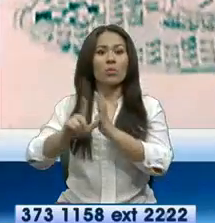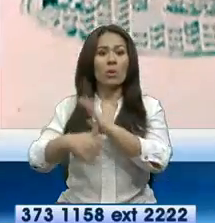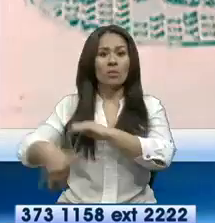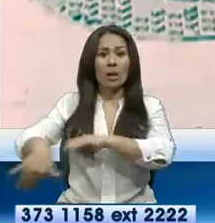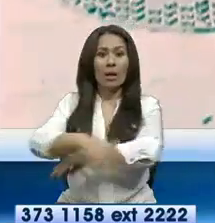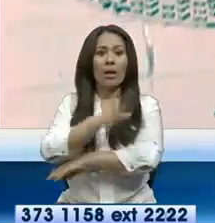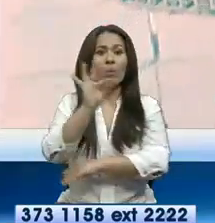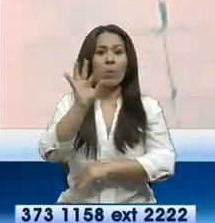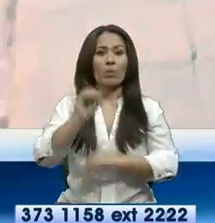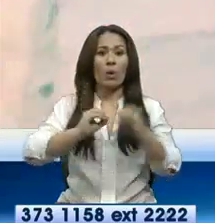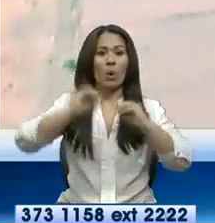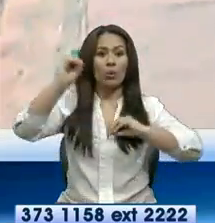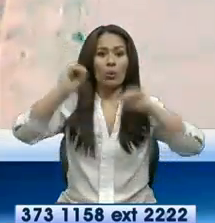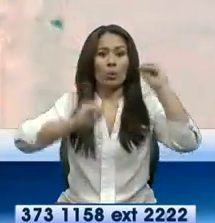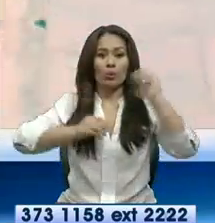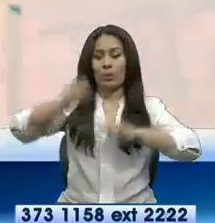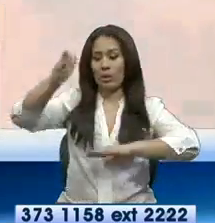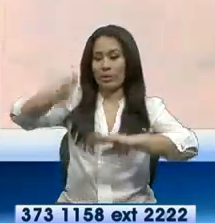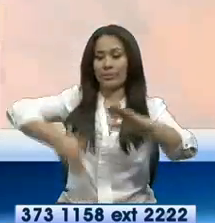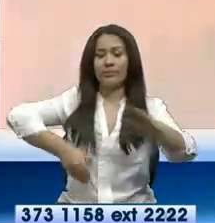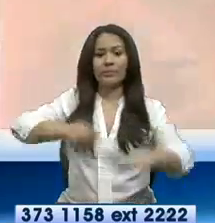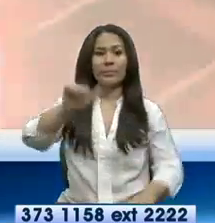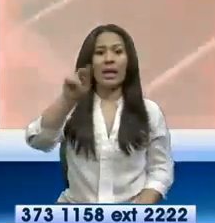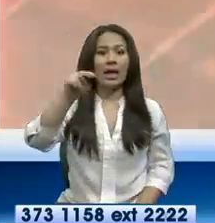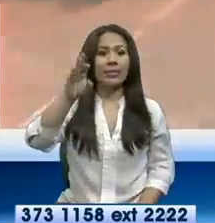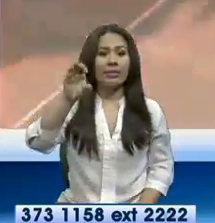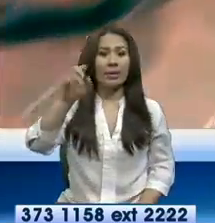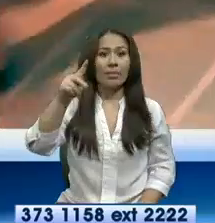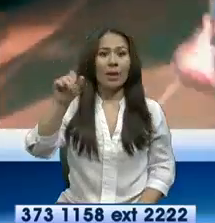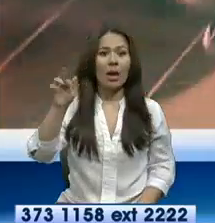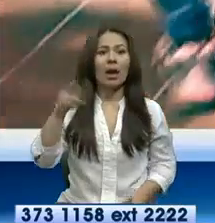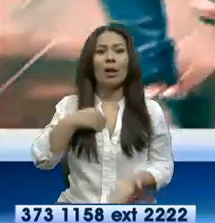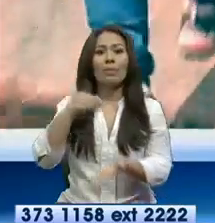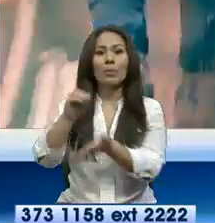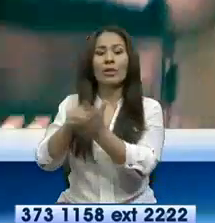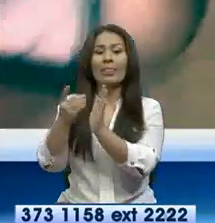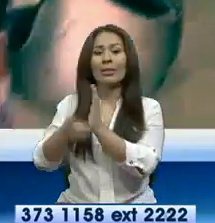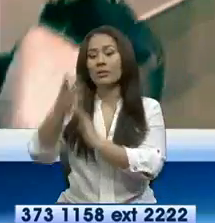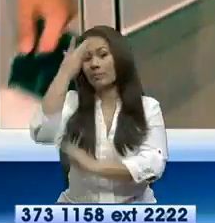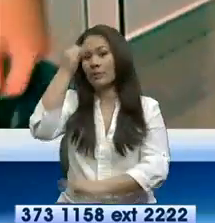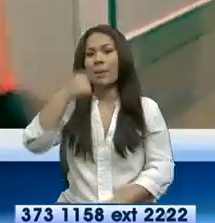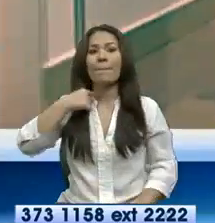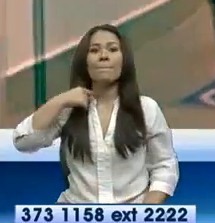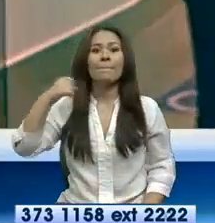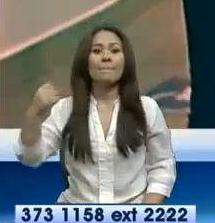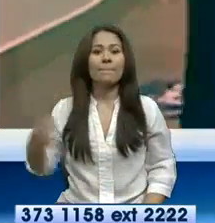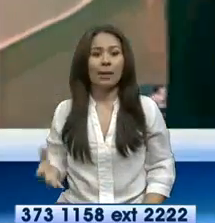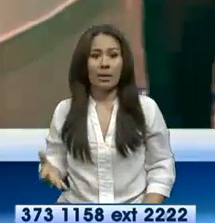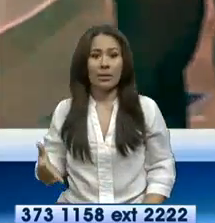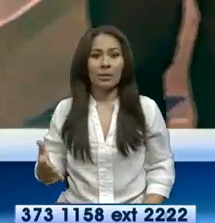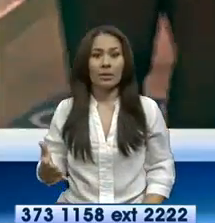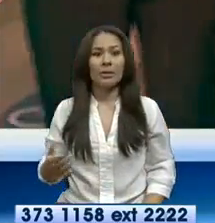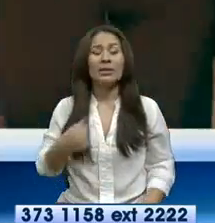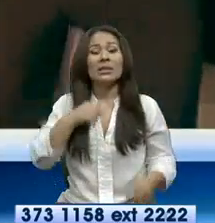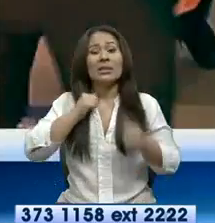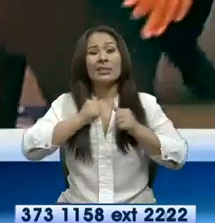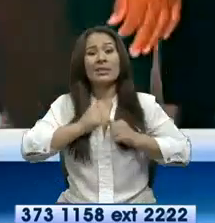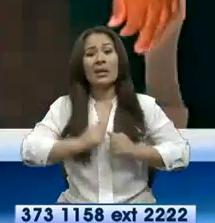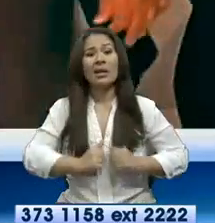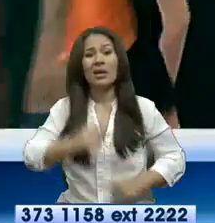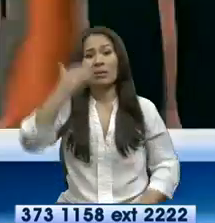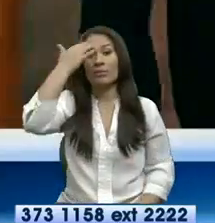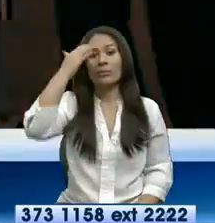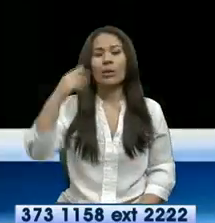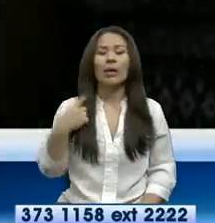de Octubre y Antepara, para presentar una denuncia por presunta desaparición. En este viacrucis la acompaña